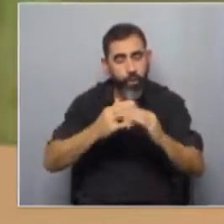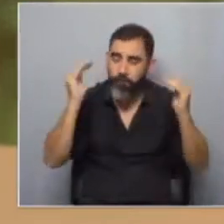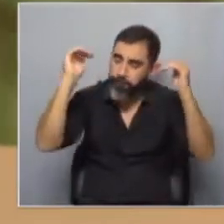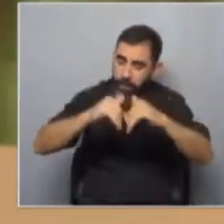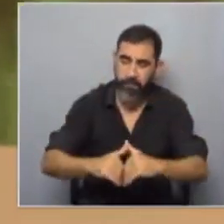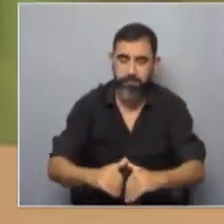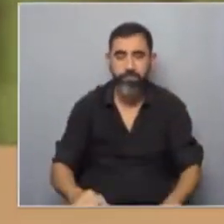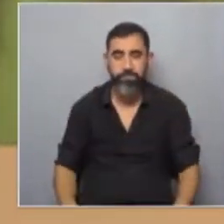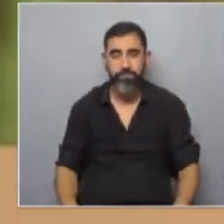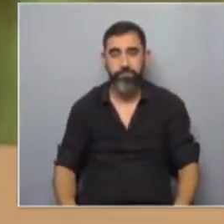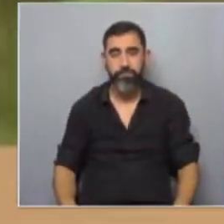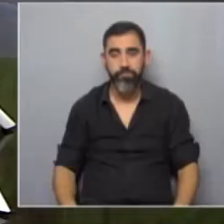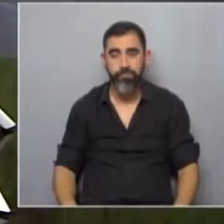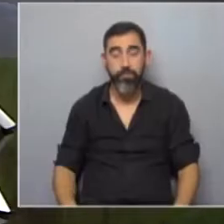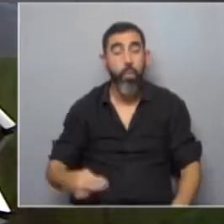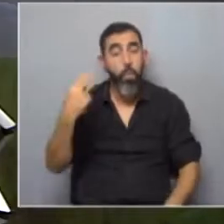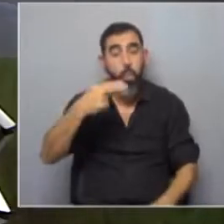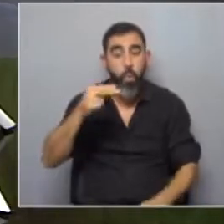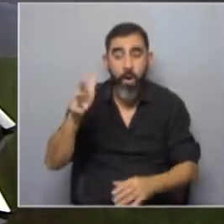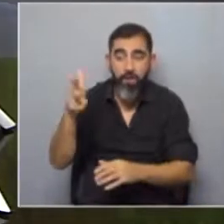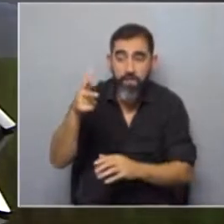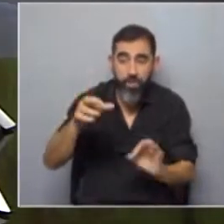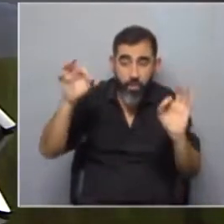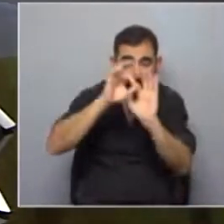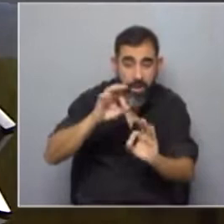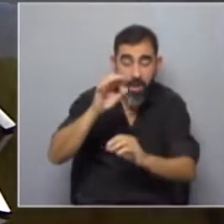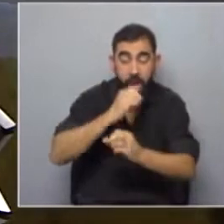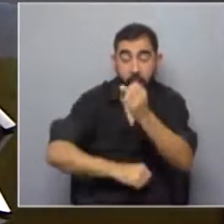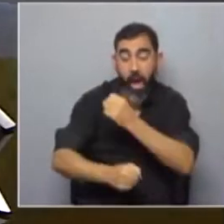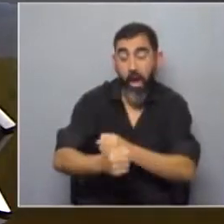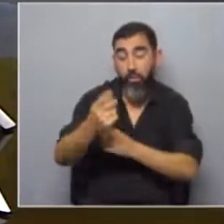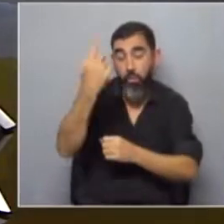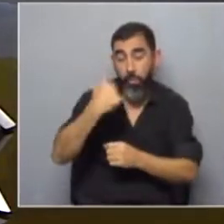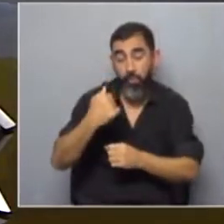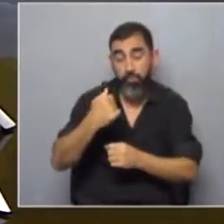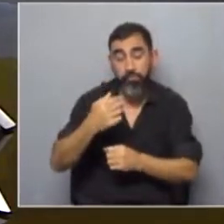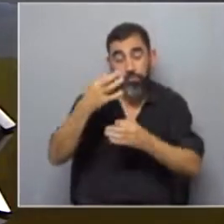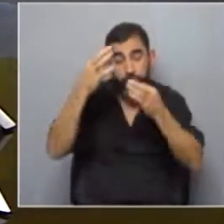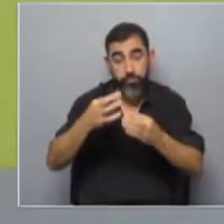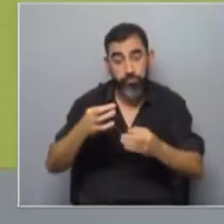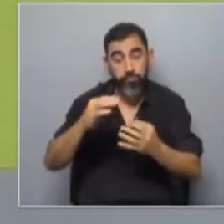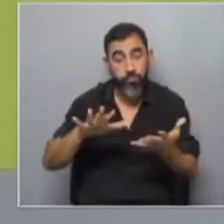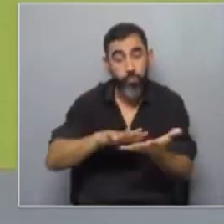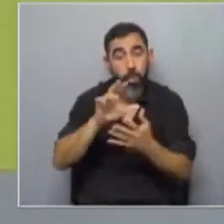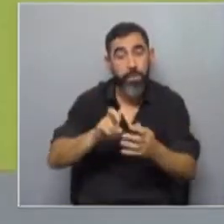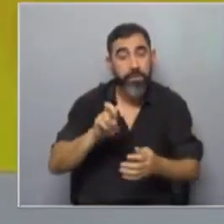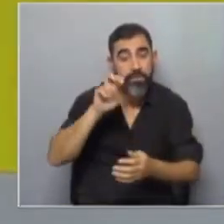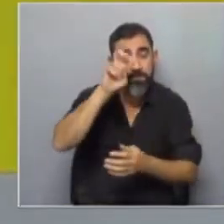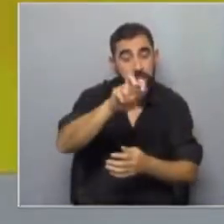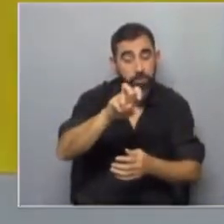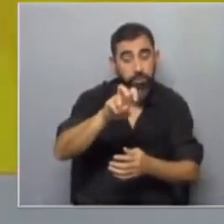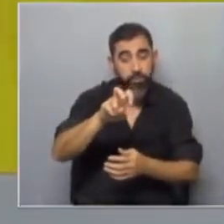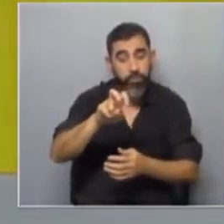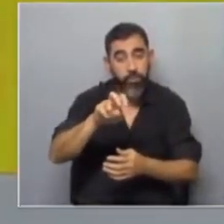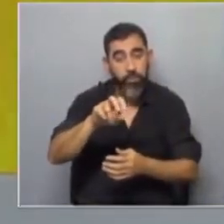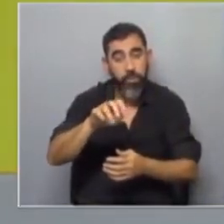año... Por eso. Bueno, sí, este año volvemos a tratar el guaraguazú, lo buscamos en el primer libro. Ahí no sé, vos, Leo, podés explicar un poco más,